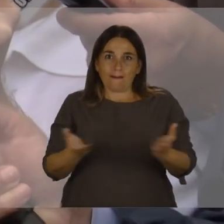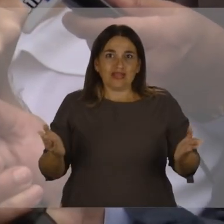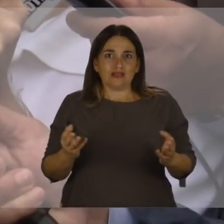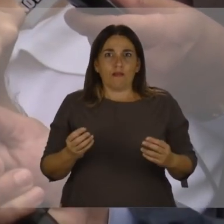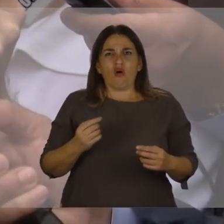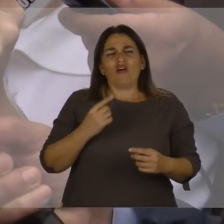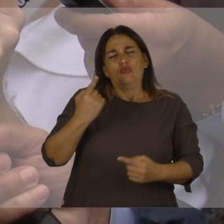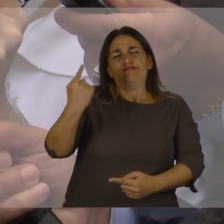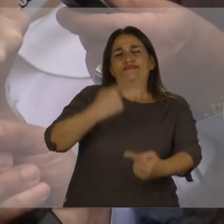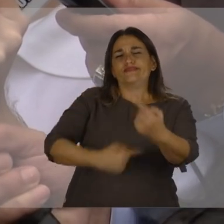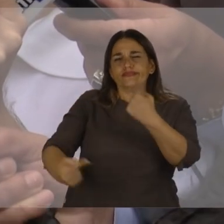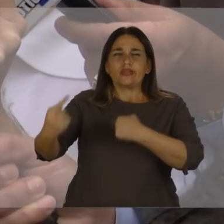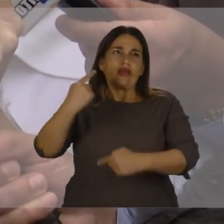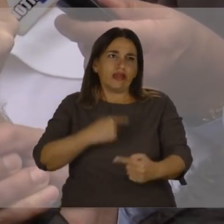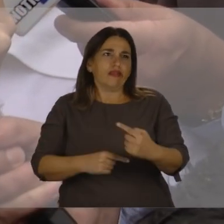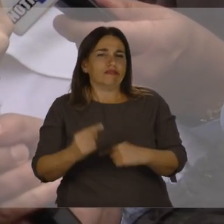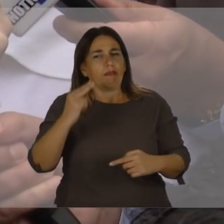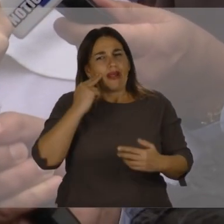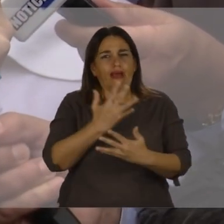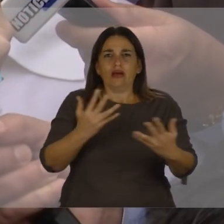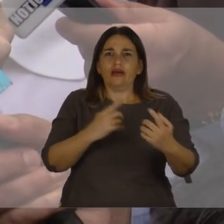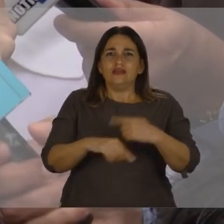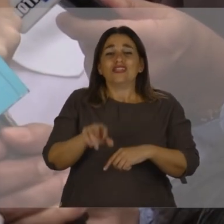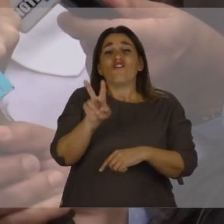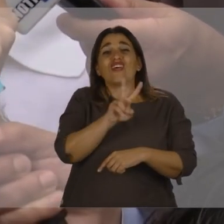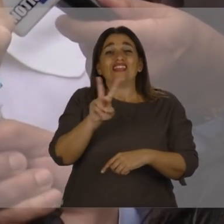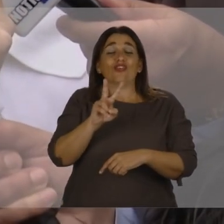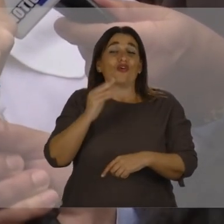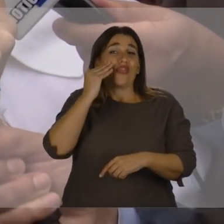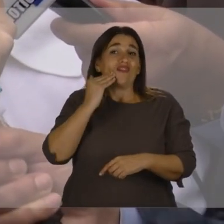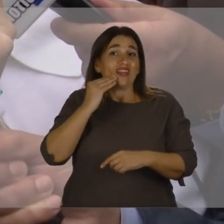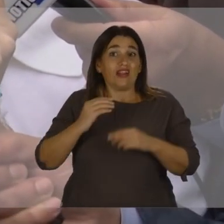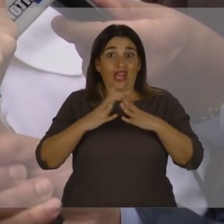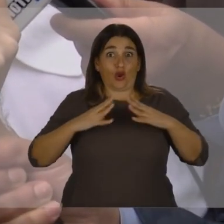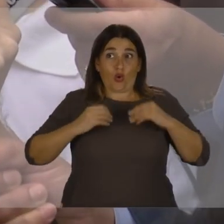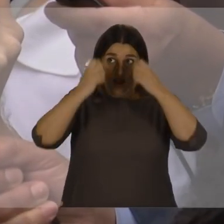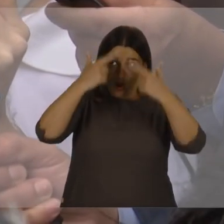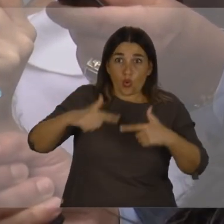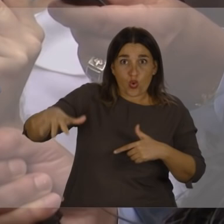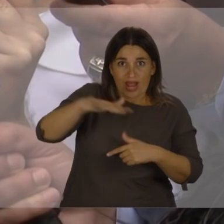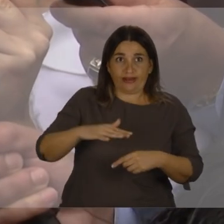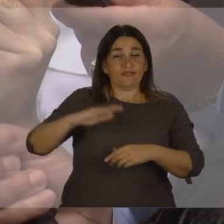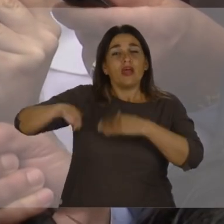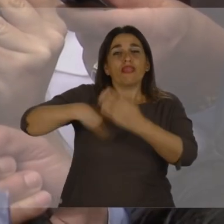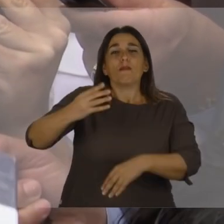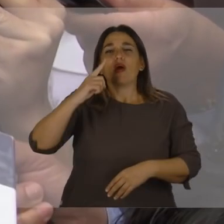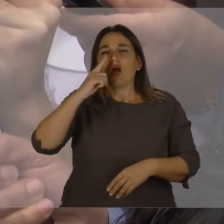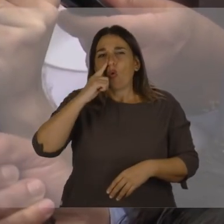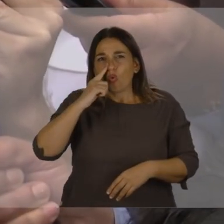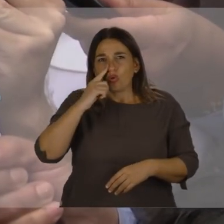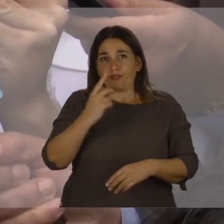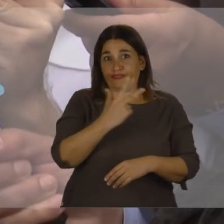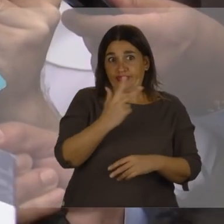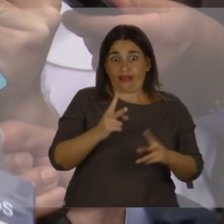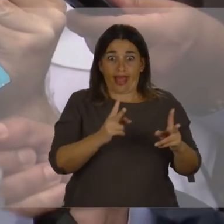lo primero que se abrió y mucha crítica trajo y algunos problemas fue el 22 de abril las escuelas rurales. Después, en junio, la